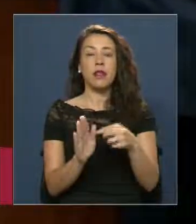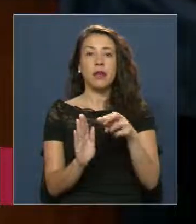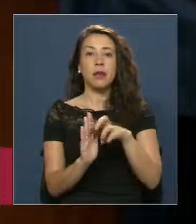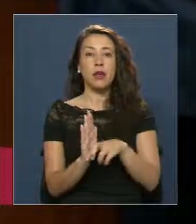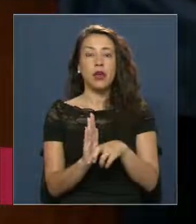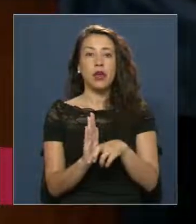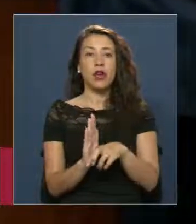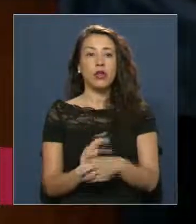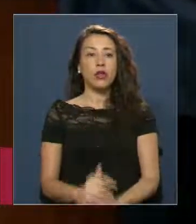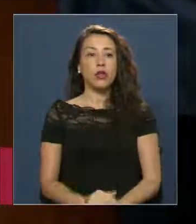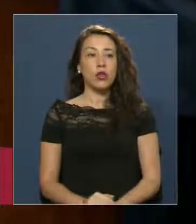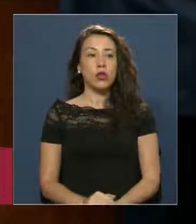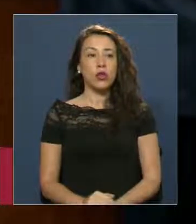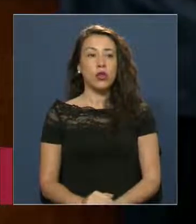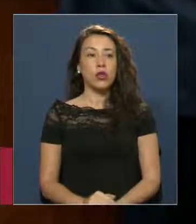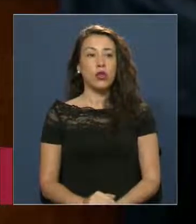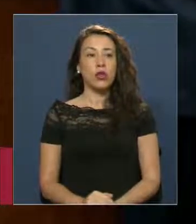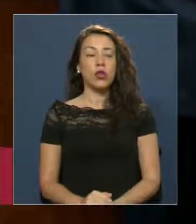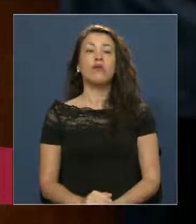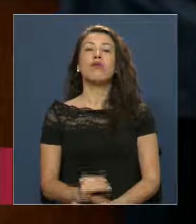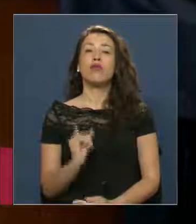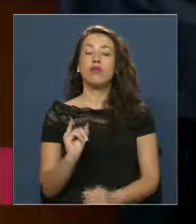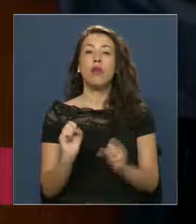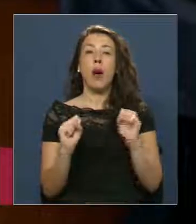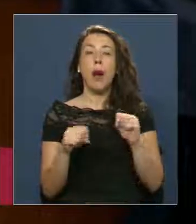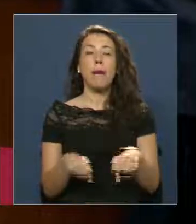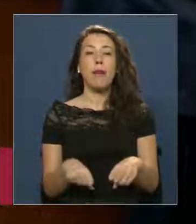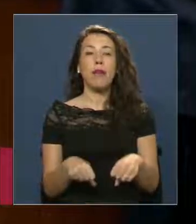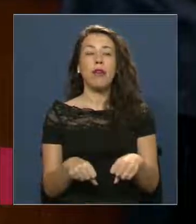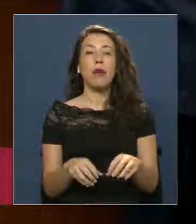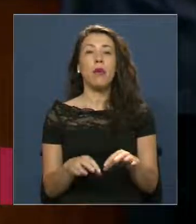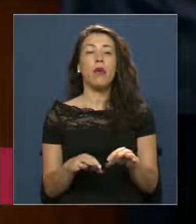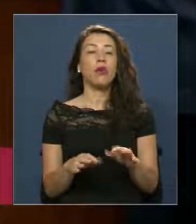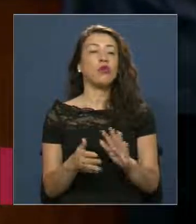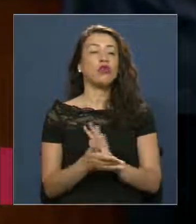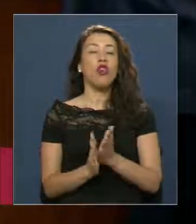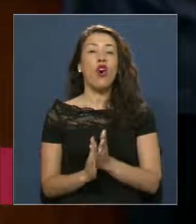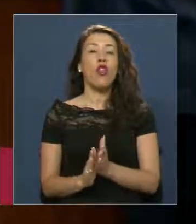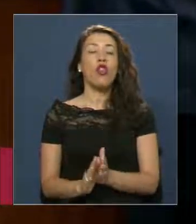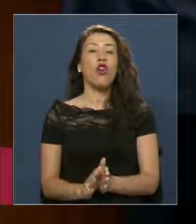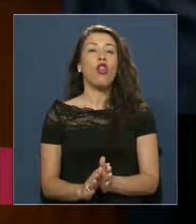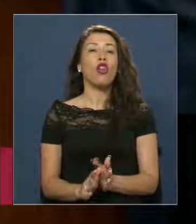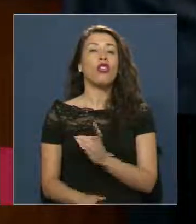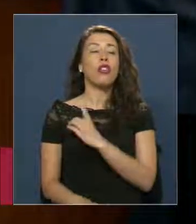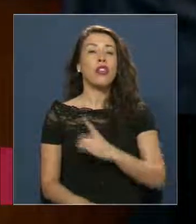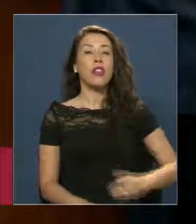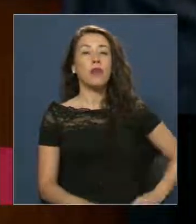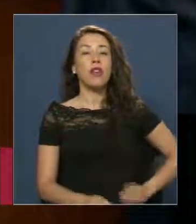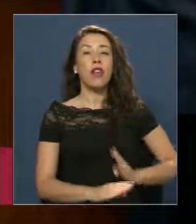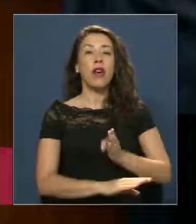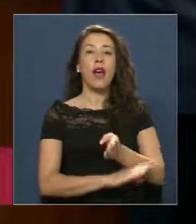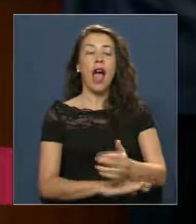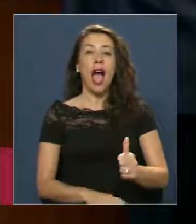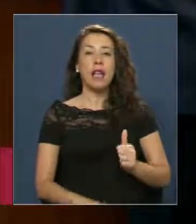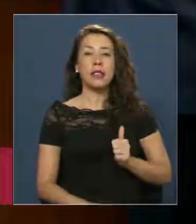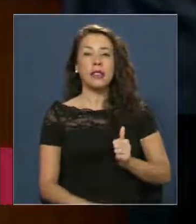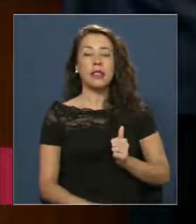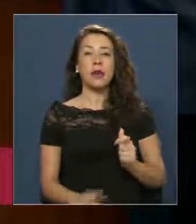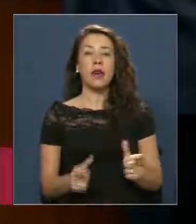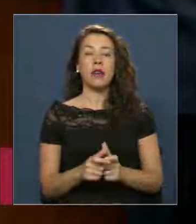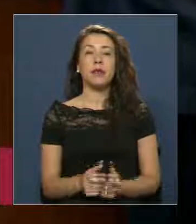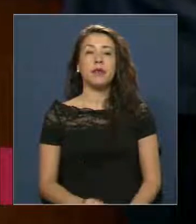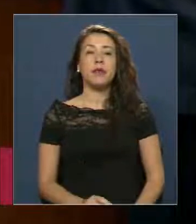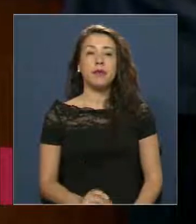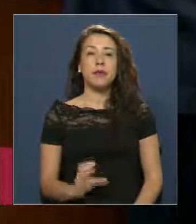en consecuencia fue aprobada por la unanimidad de los 10 diputados que estábamos presentes.